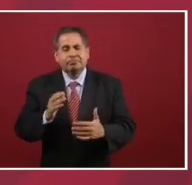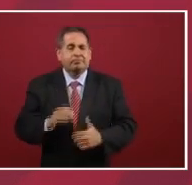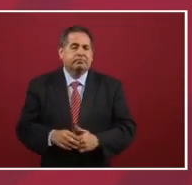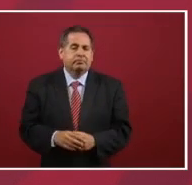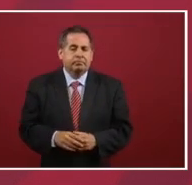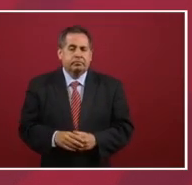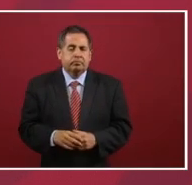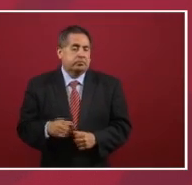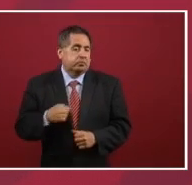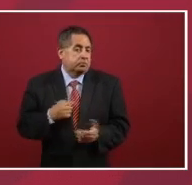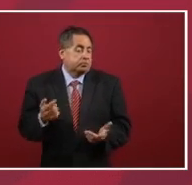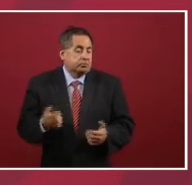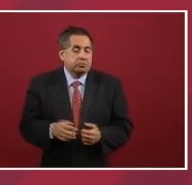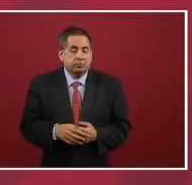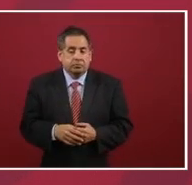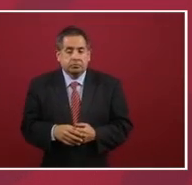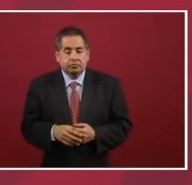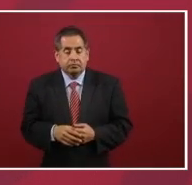y yo lo